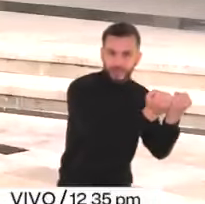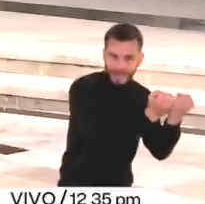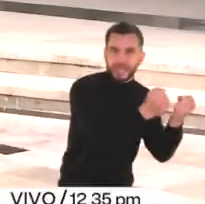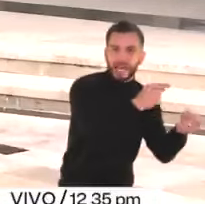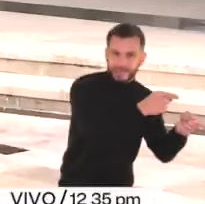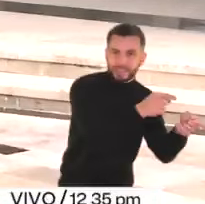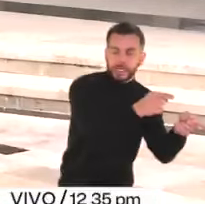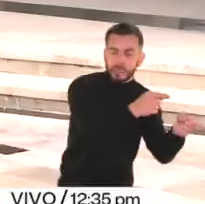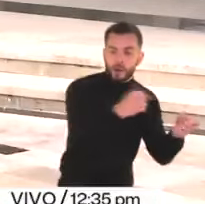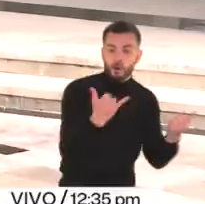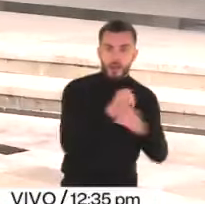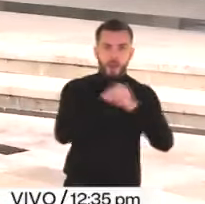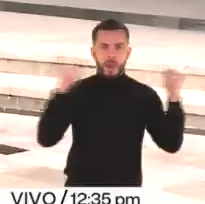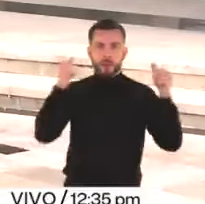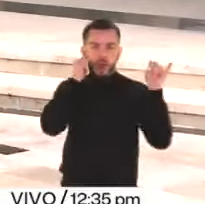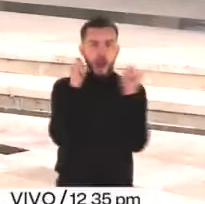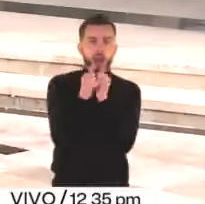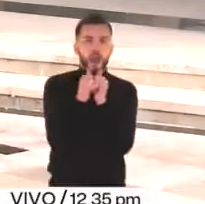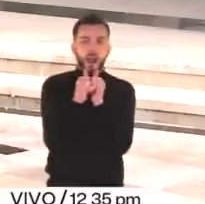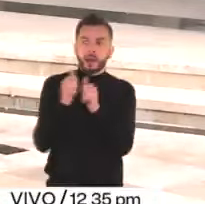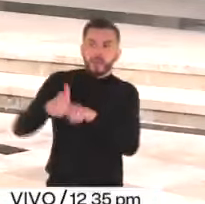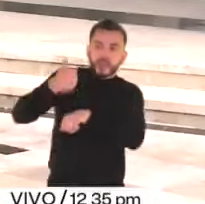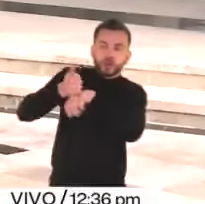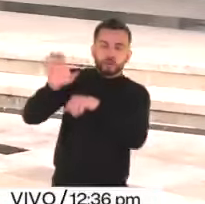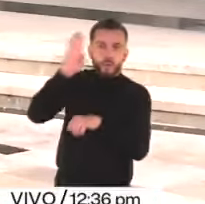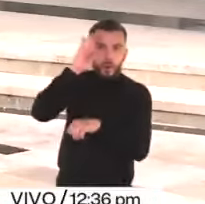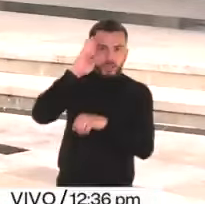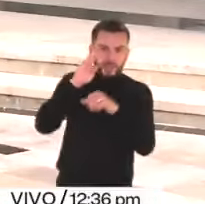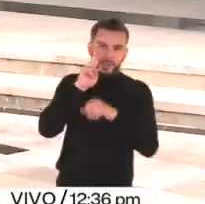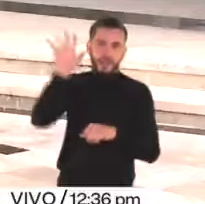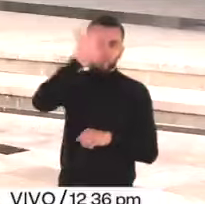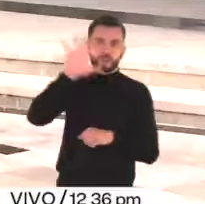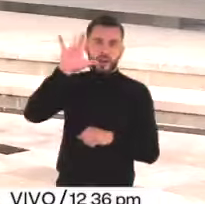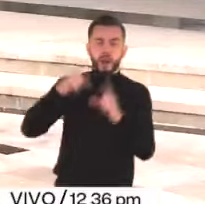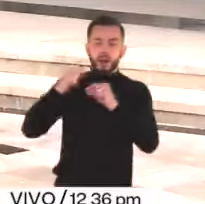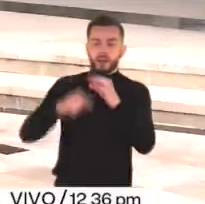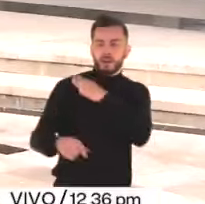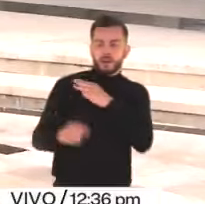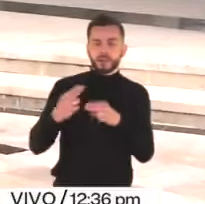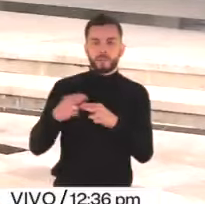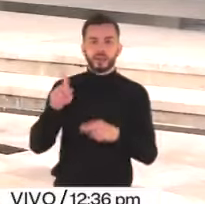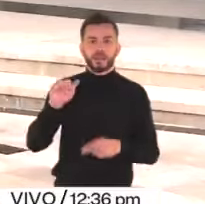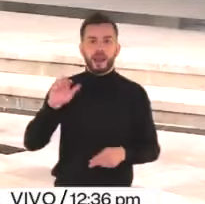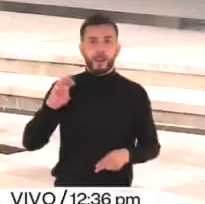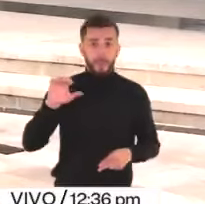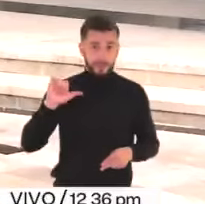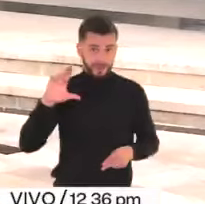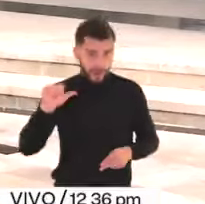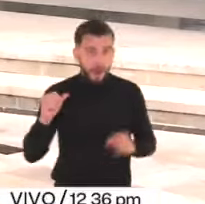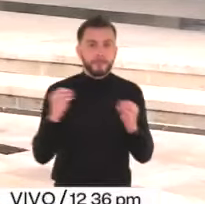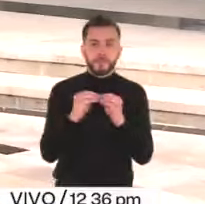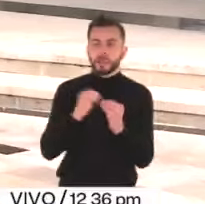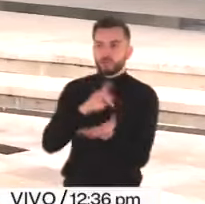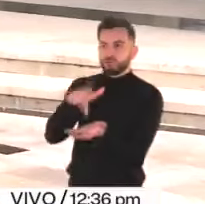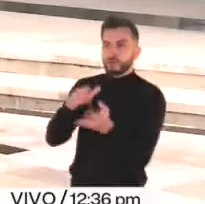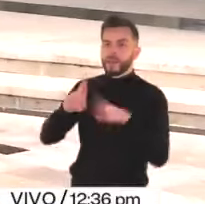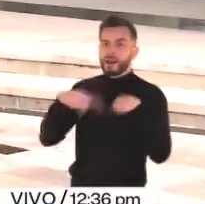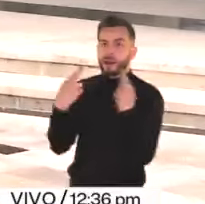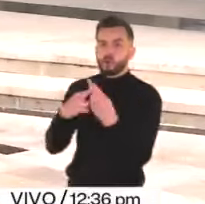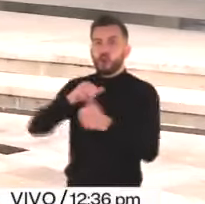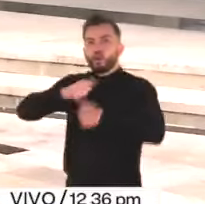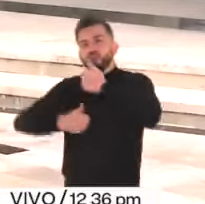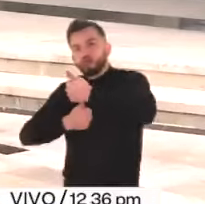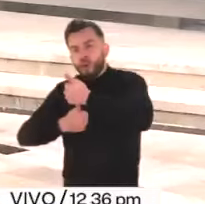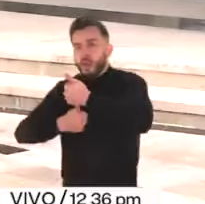mañana conversó vía telefónica con el director de la Policía Nacional, el general Salamanca, y se reunió de manera presencial con el subdirector